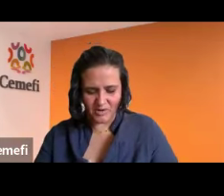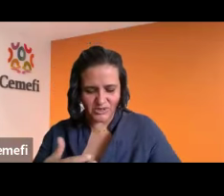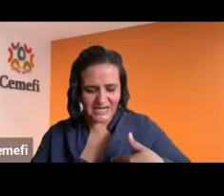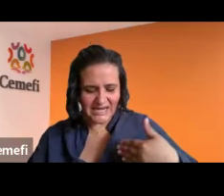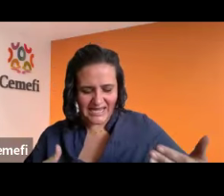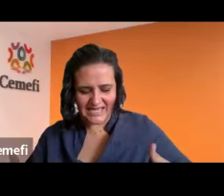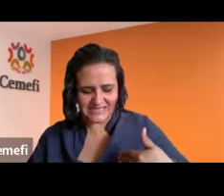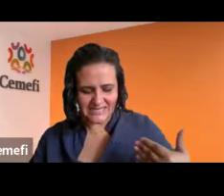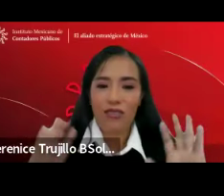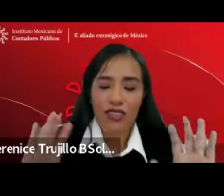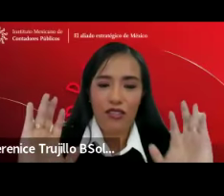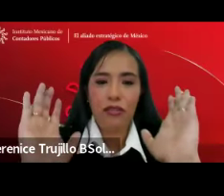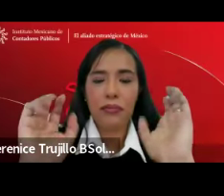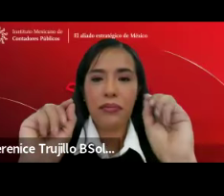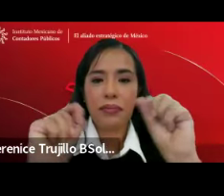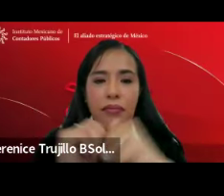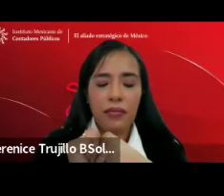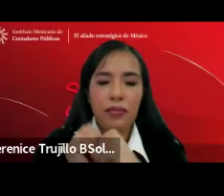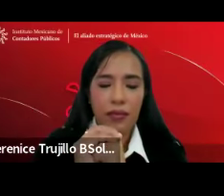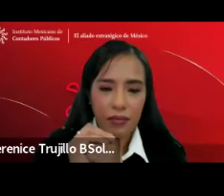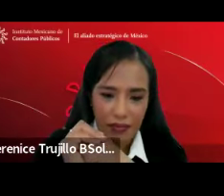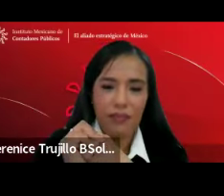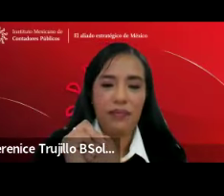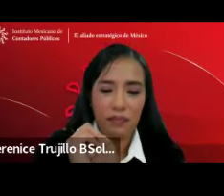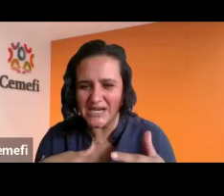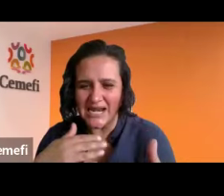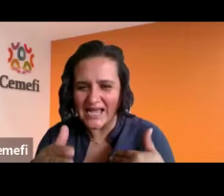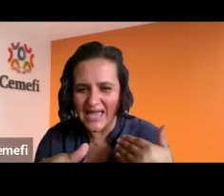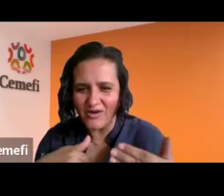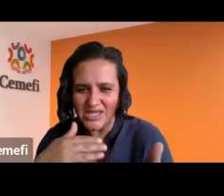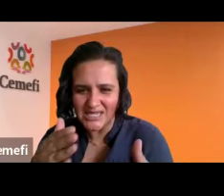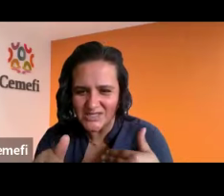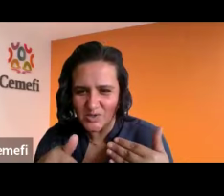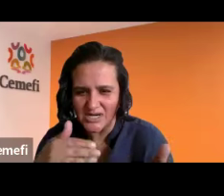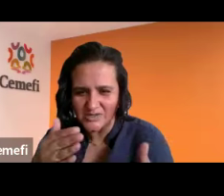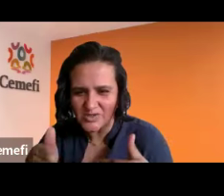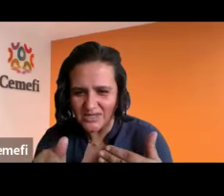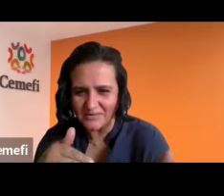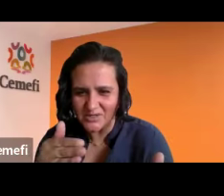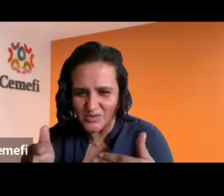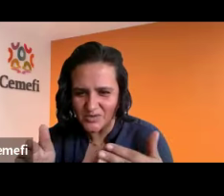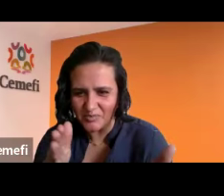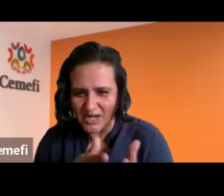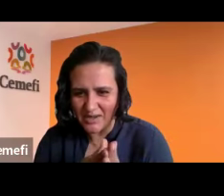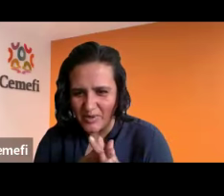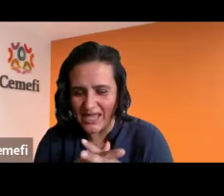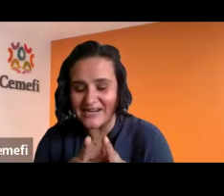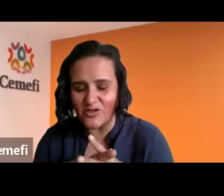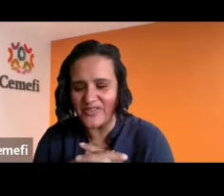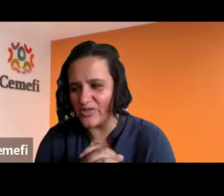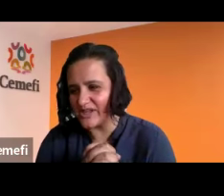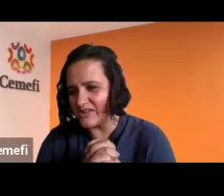Cuando te preguntan en la Sí, caja. por ejemplo, bécalos, ¿no? Ajá, sí, cuando Ujú. preguntan en la caja, oye, ¿quieres donar estos centavitos? O sea,